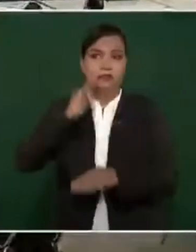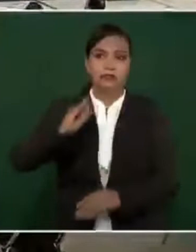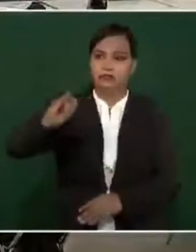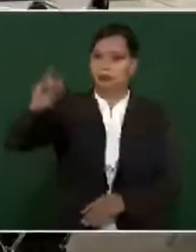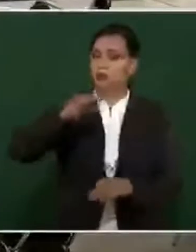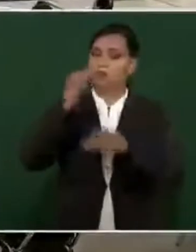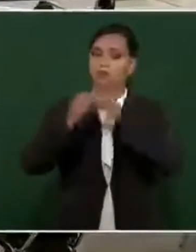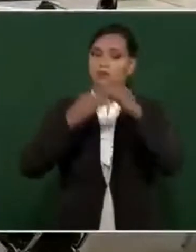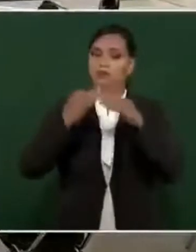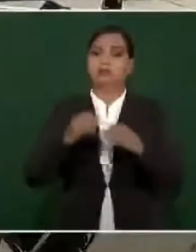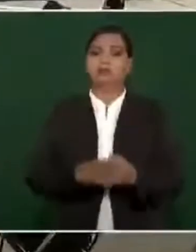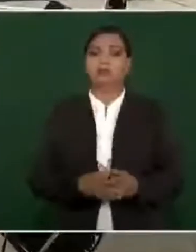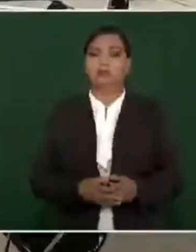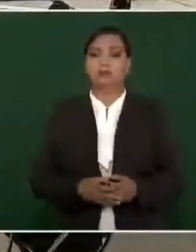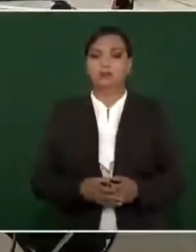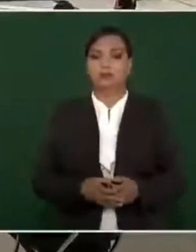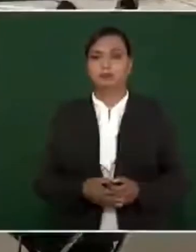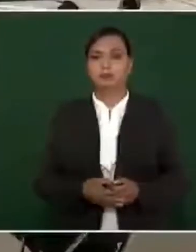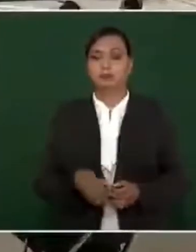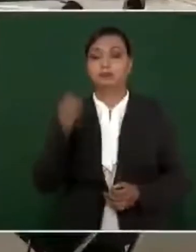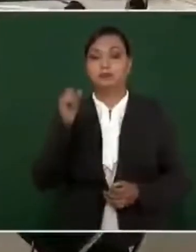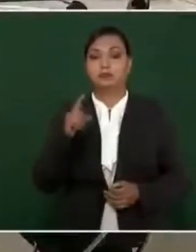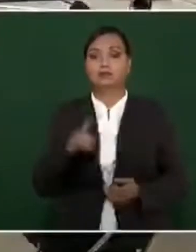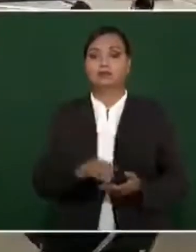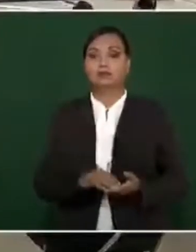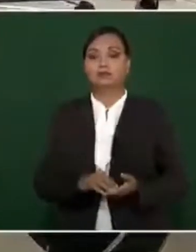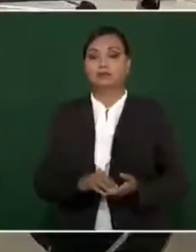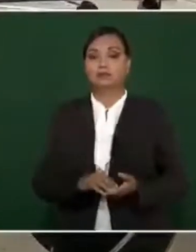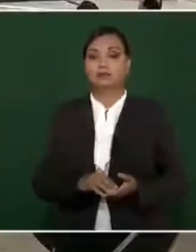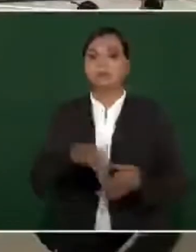entre más pobreza, más reciben.